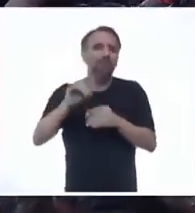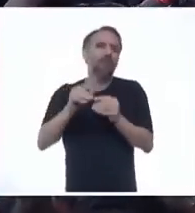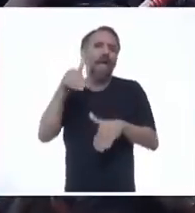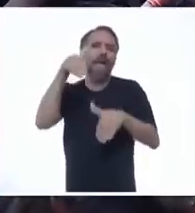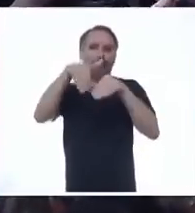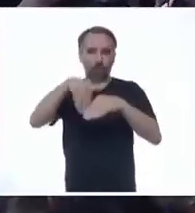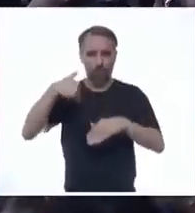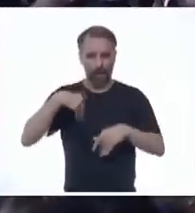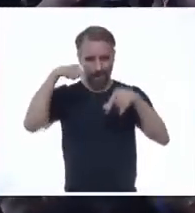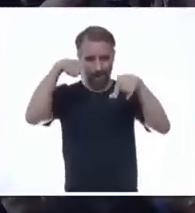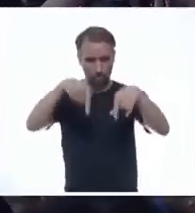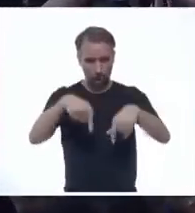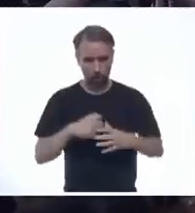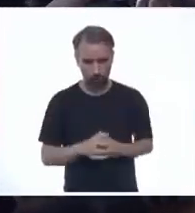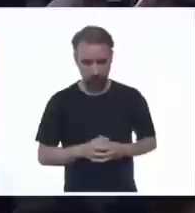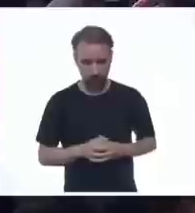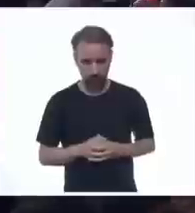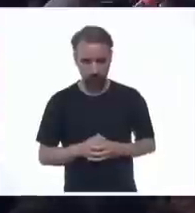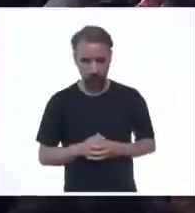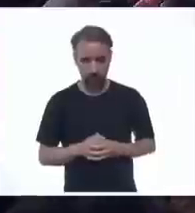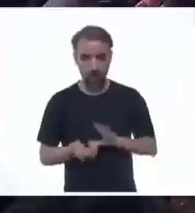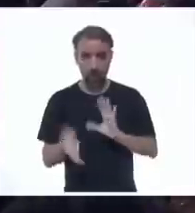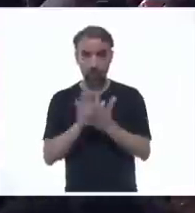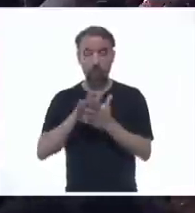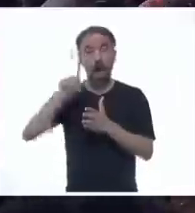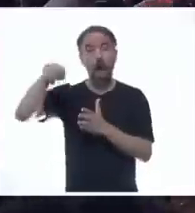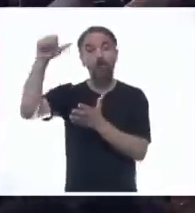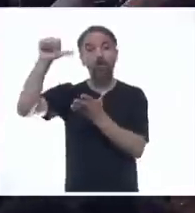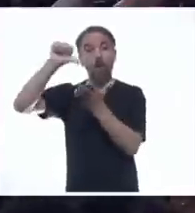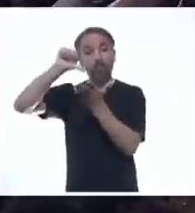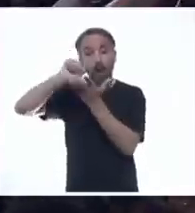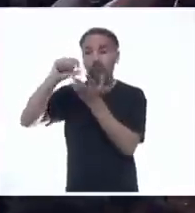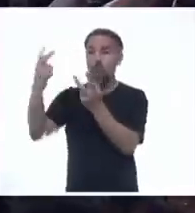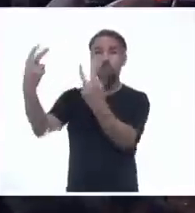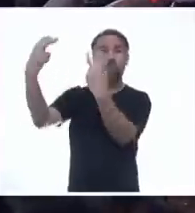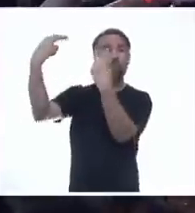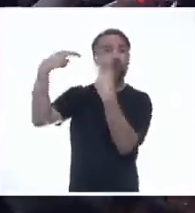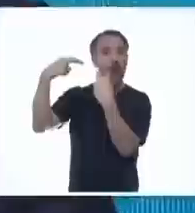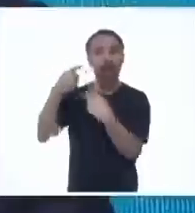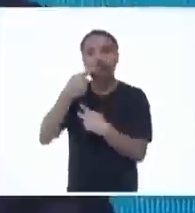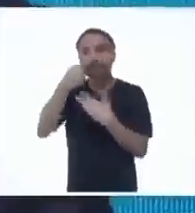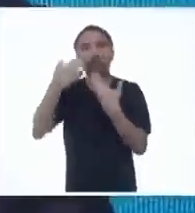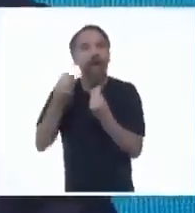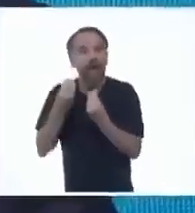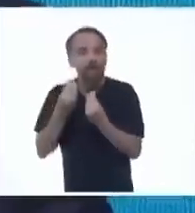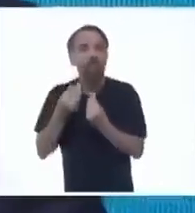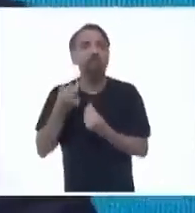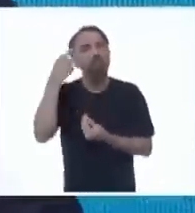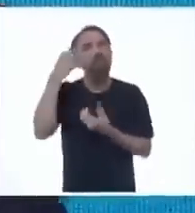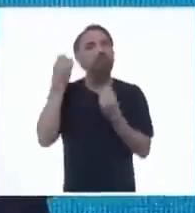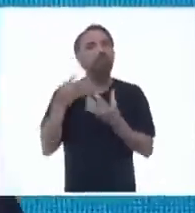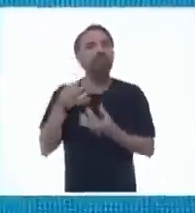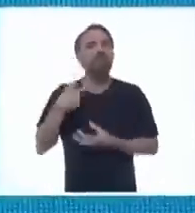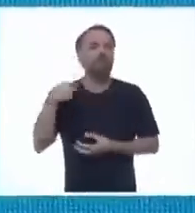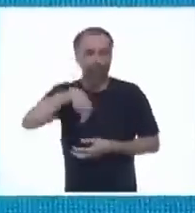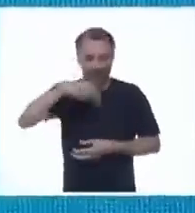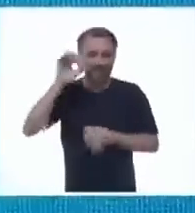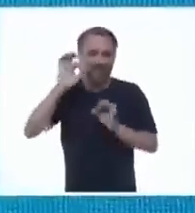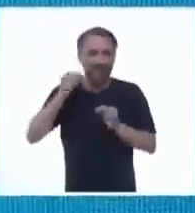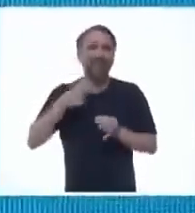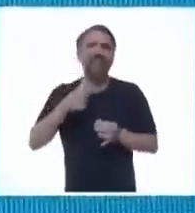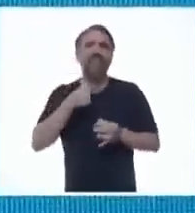hoy. Y lo miraban con interés porque saben que queremos una Argentina